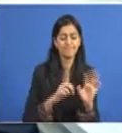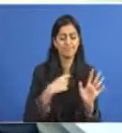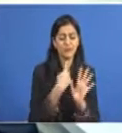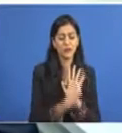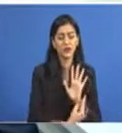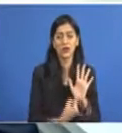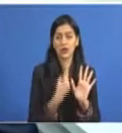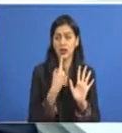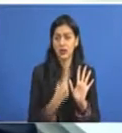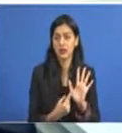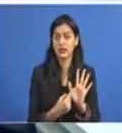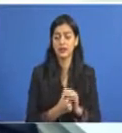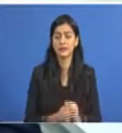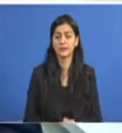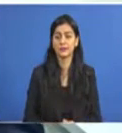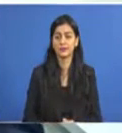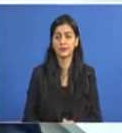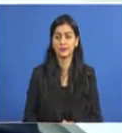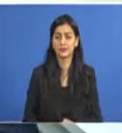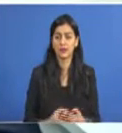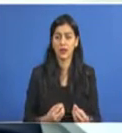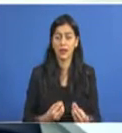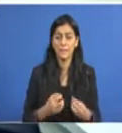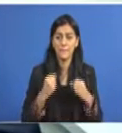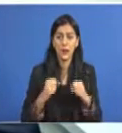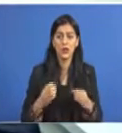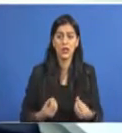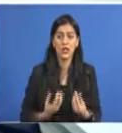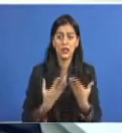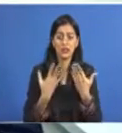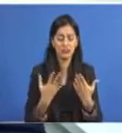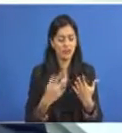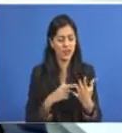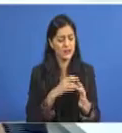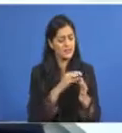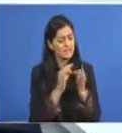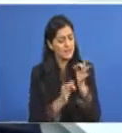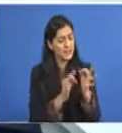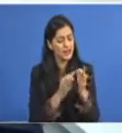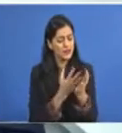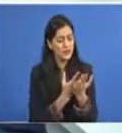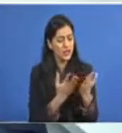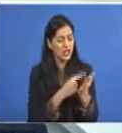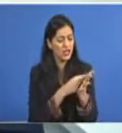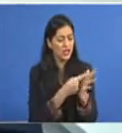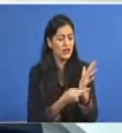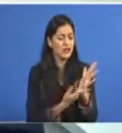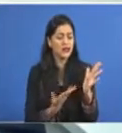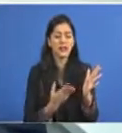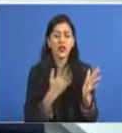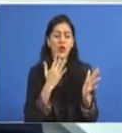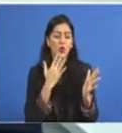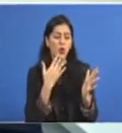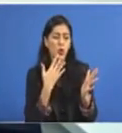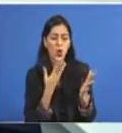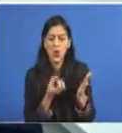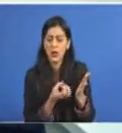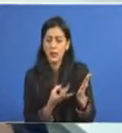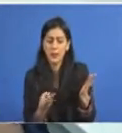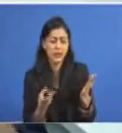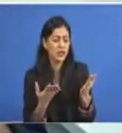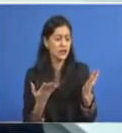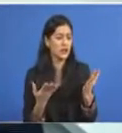poder dar la característica del producto, el material, el color, la textura,